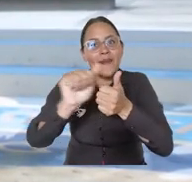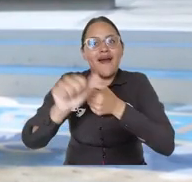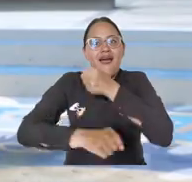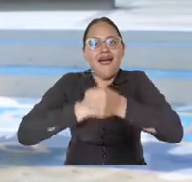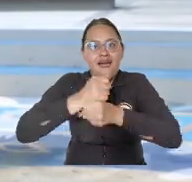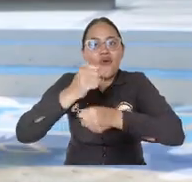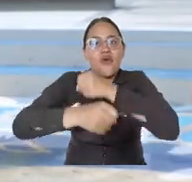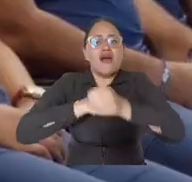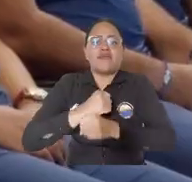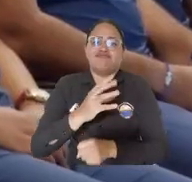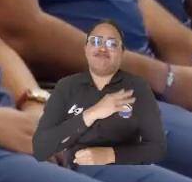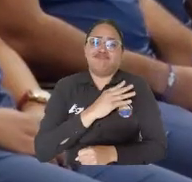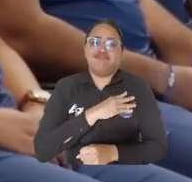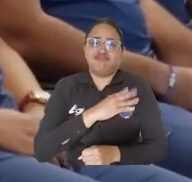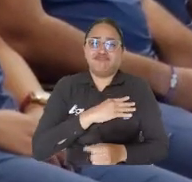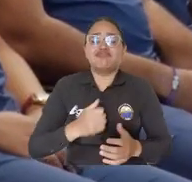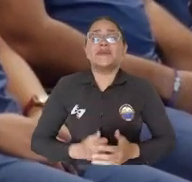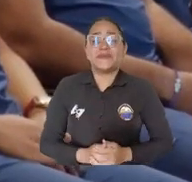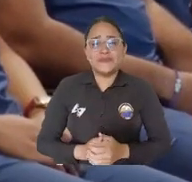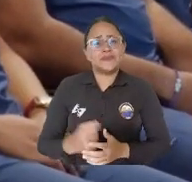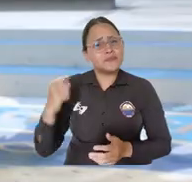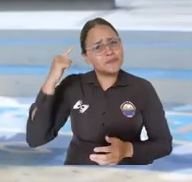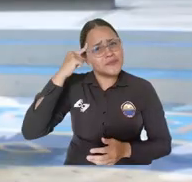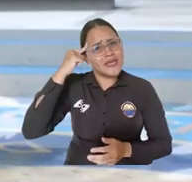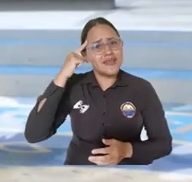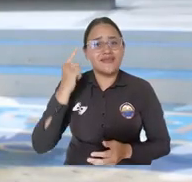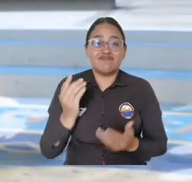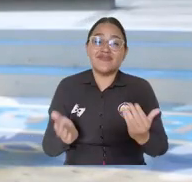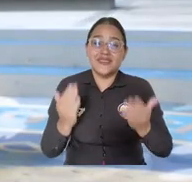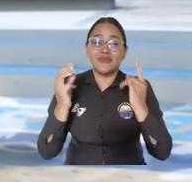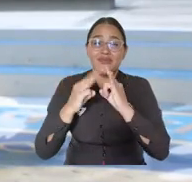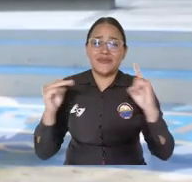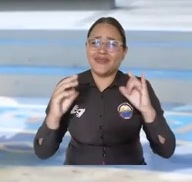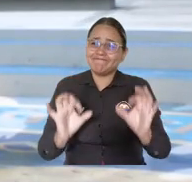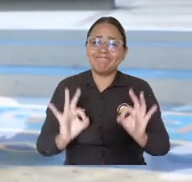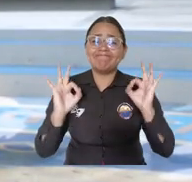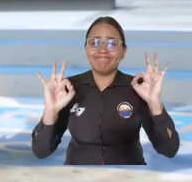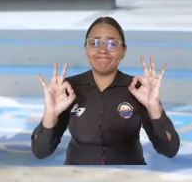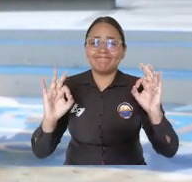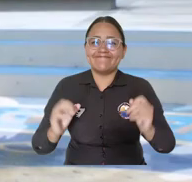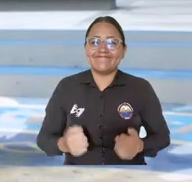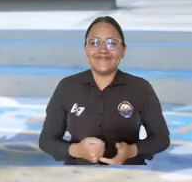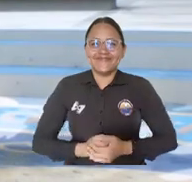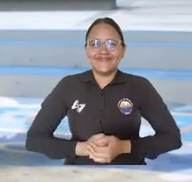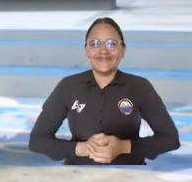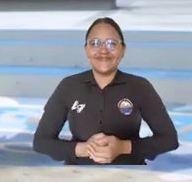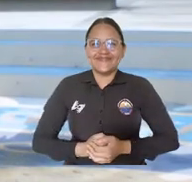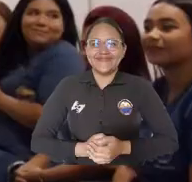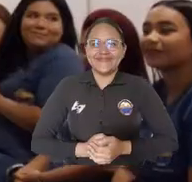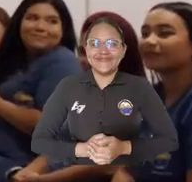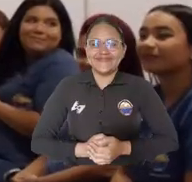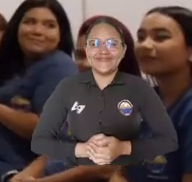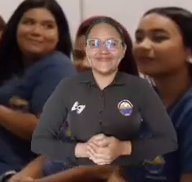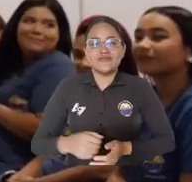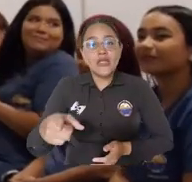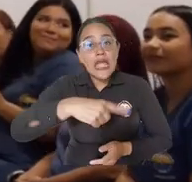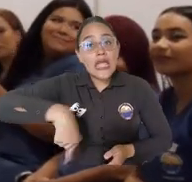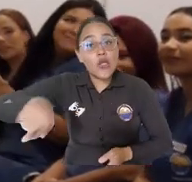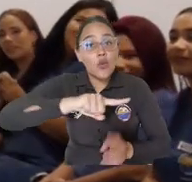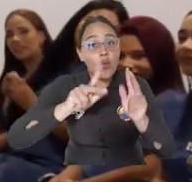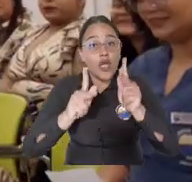aquí durante todos estos años. Considero que la educación que recibimos aquí en la universidad es de alta calidad.